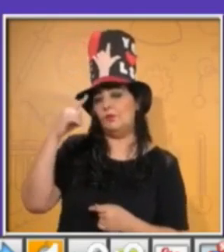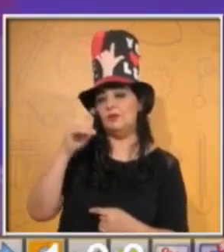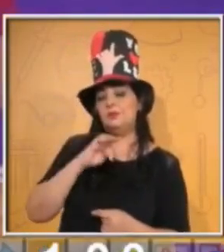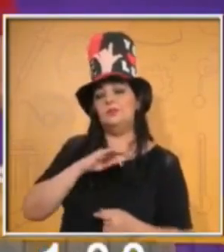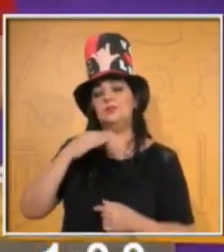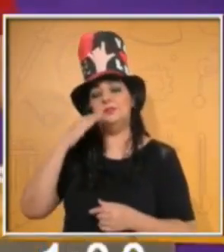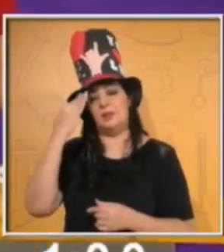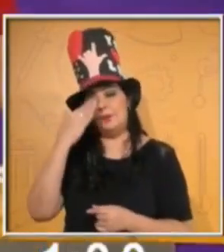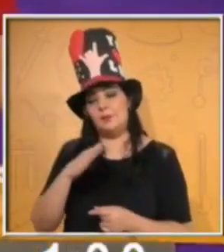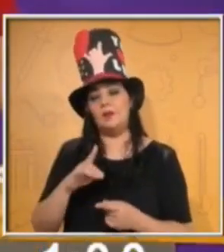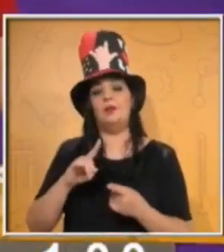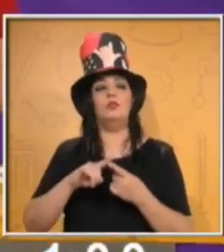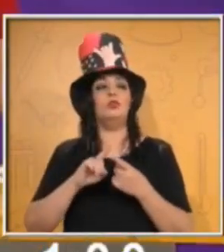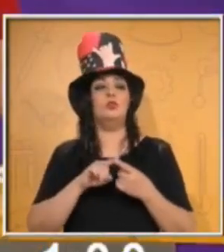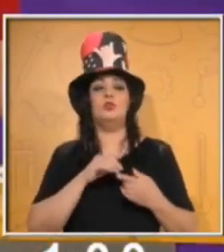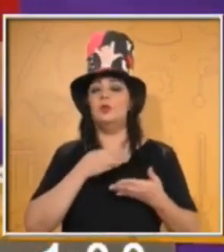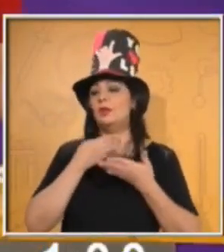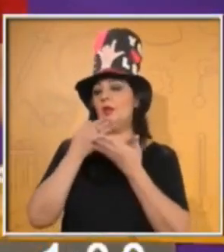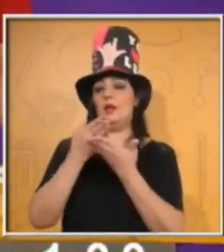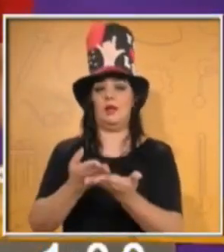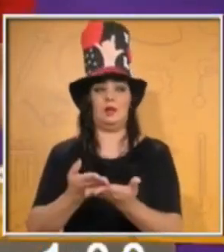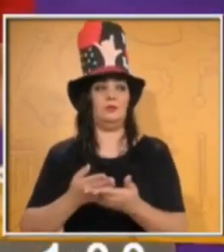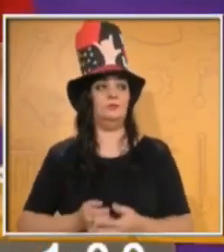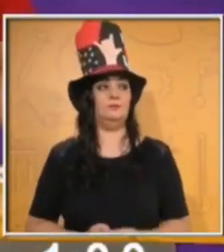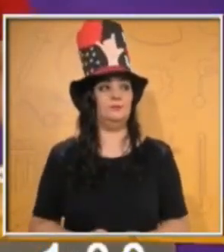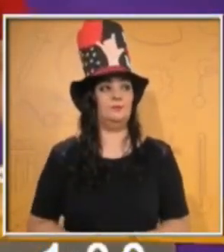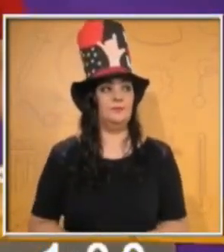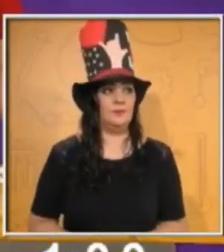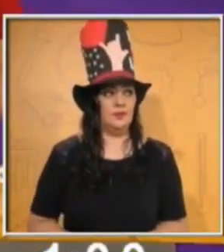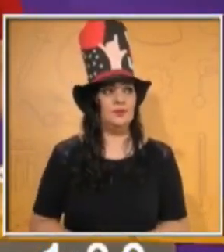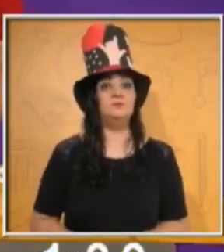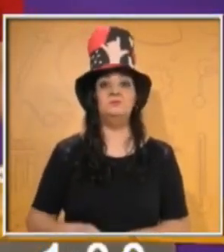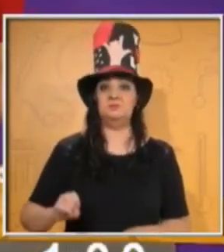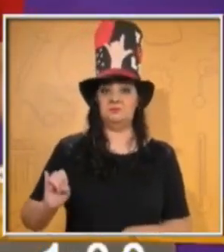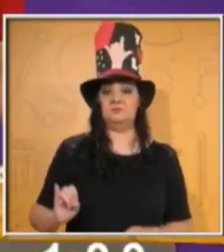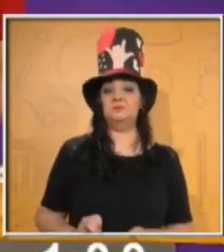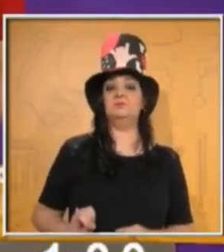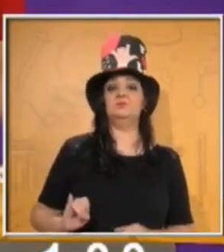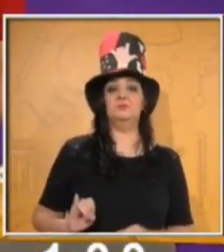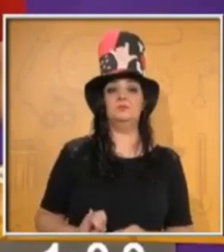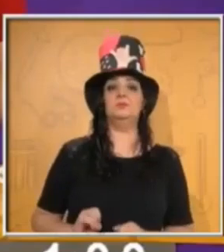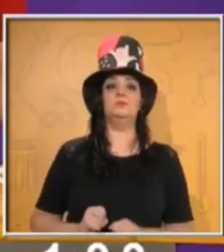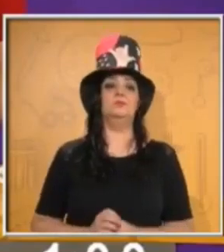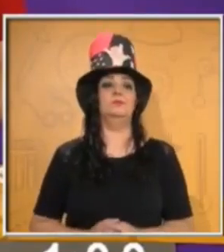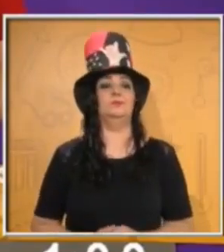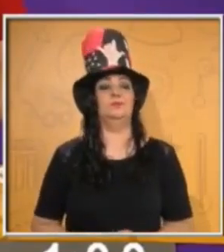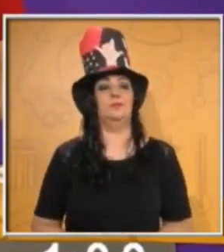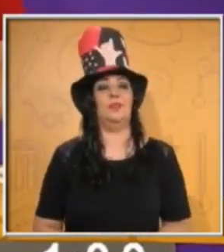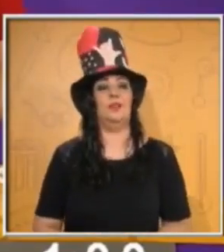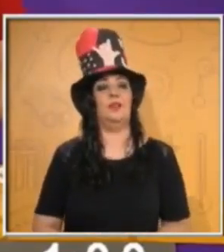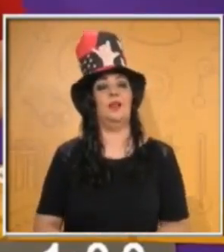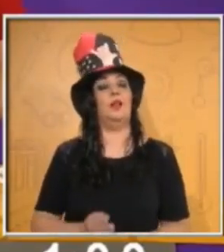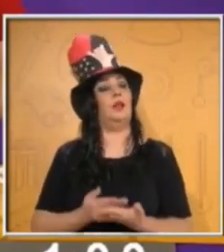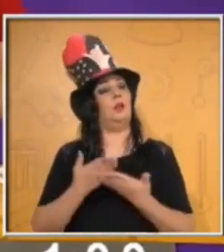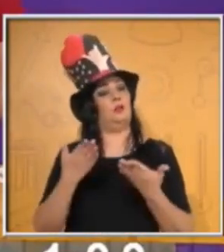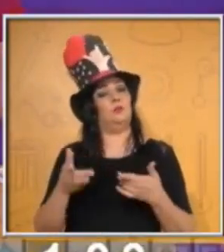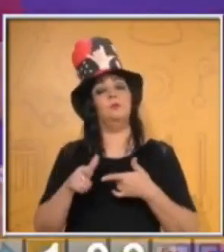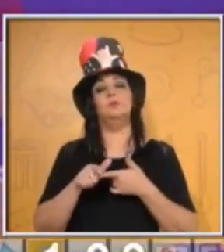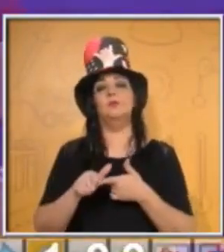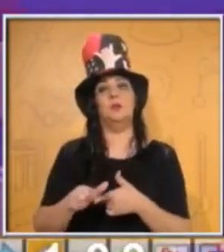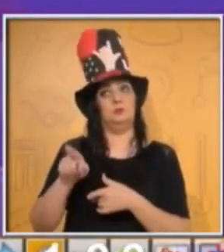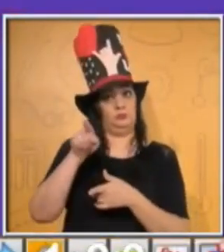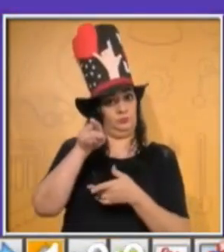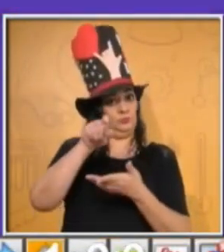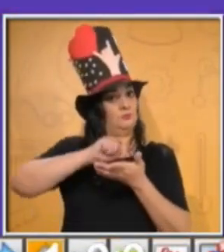precisas del lugar a donde iríamos. ¿Cierto, maestra? Cierto, muy interesante, maestro. Bien, vamos a continuar. Tome nota